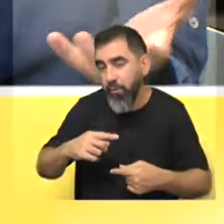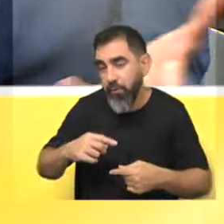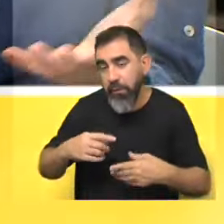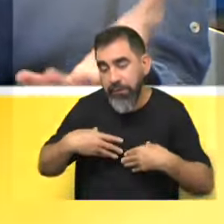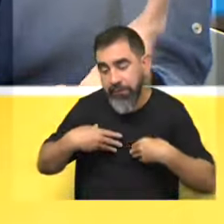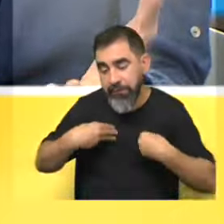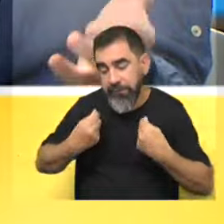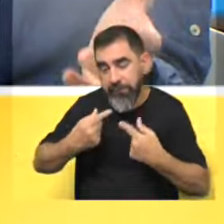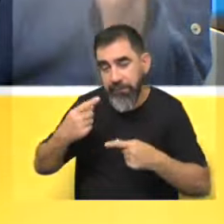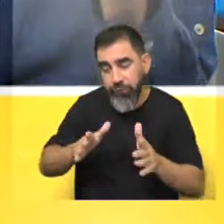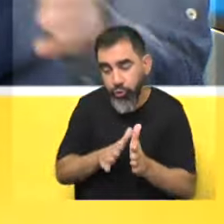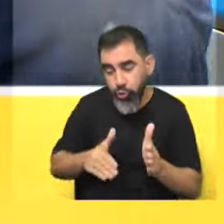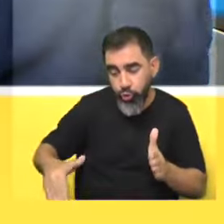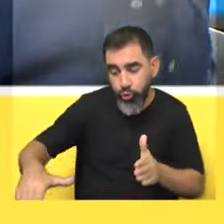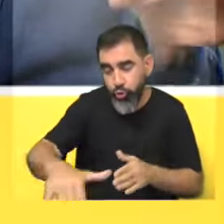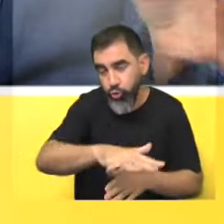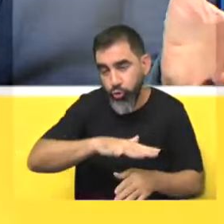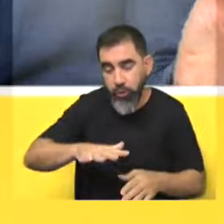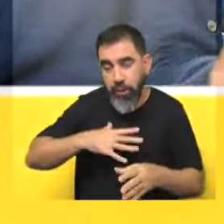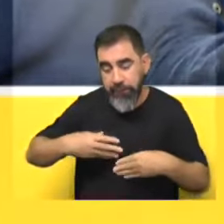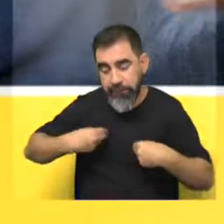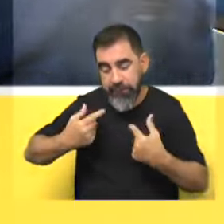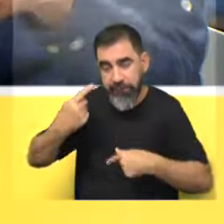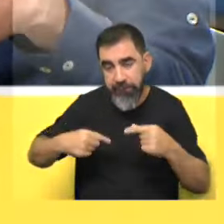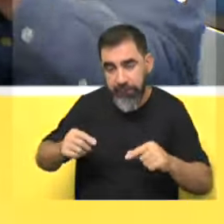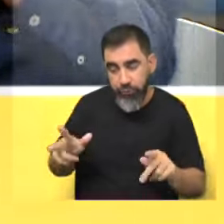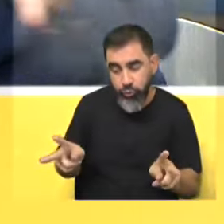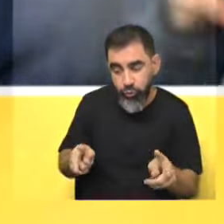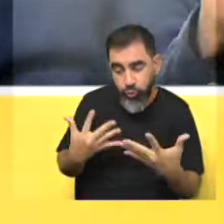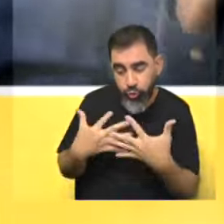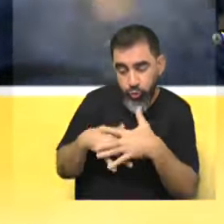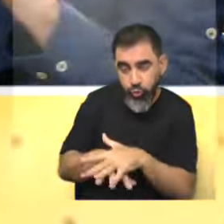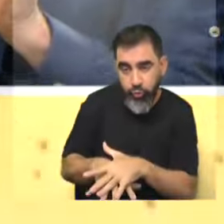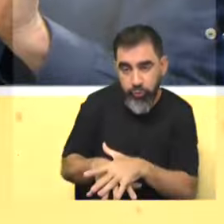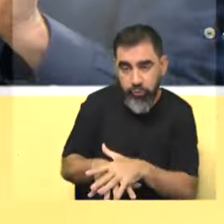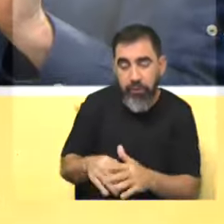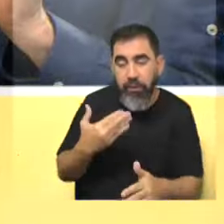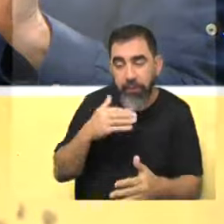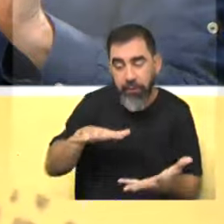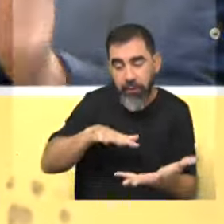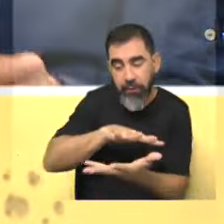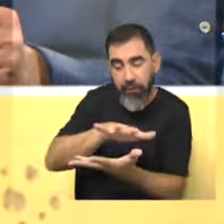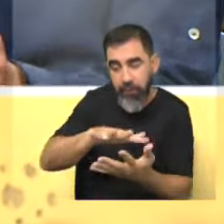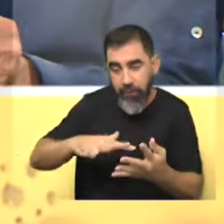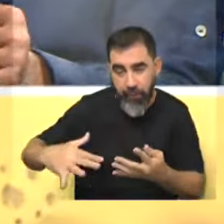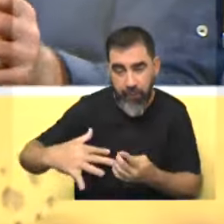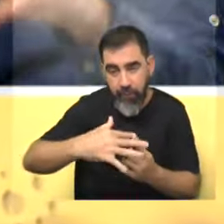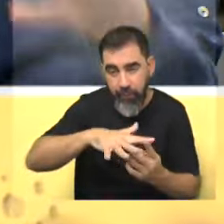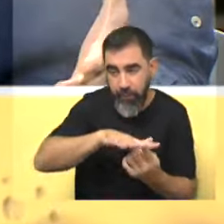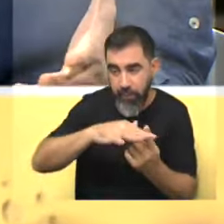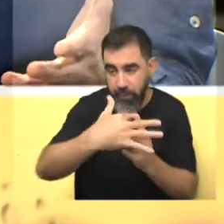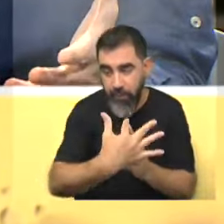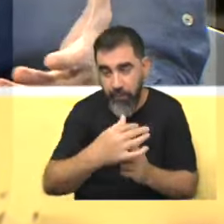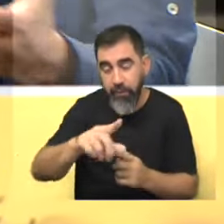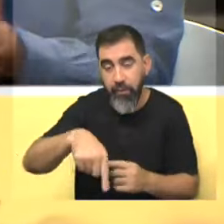lo que se llama fusión de sensores. Fusión de sensores es, yo tengo varios sensores, junto todo para tratar de entender el ambiente. Claro. Y a partir